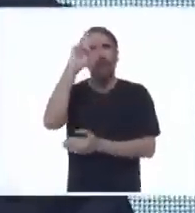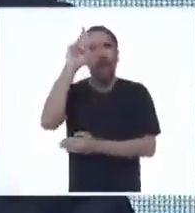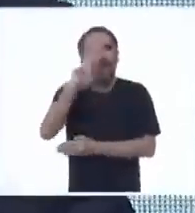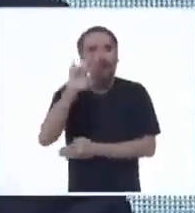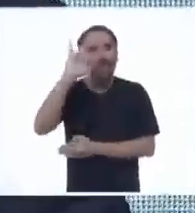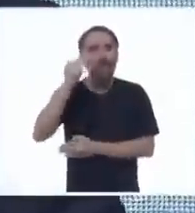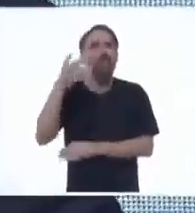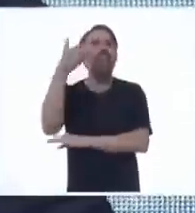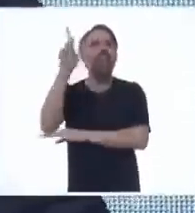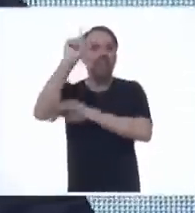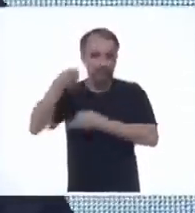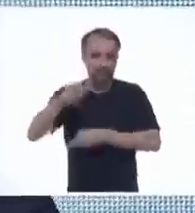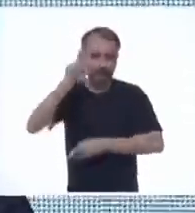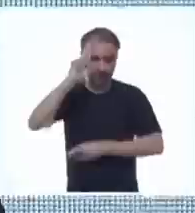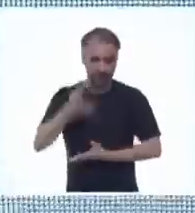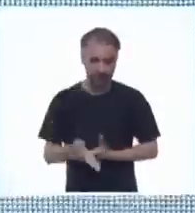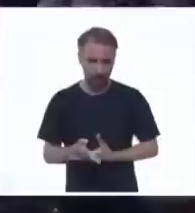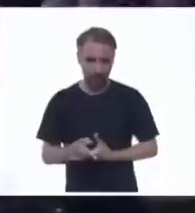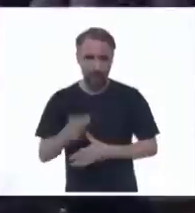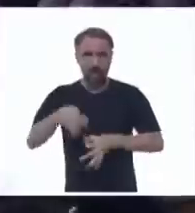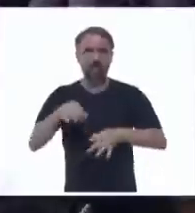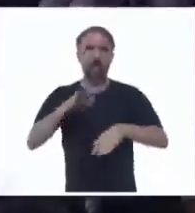bandera. Ese es mi compromiso.